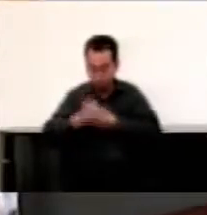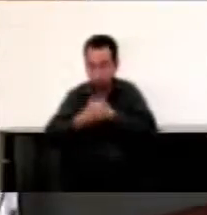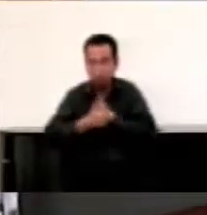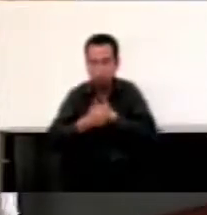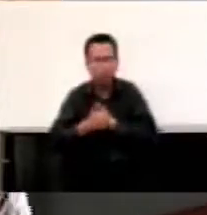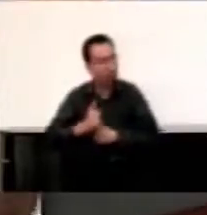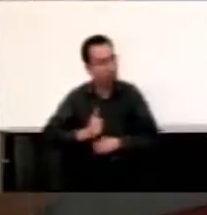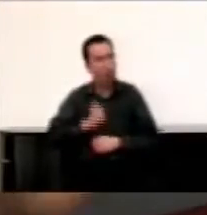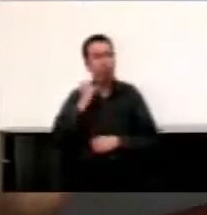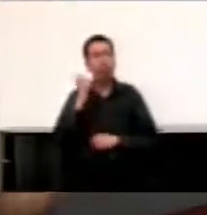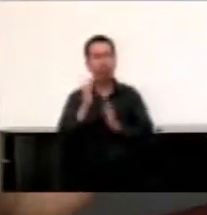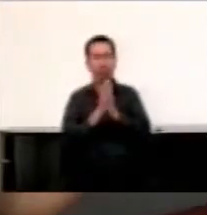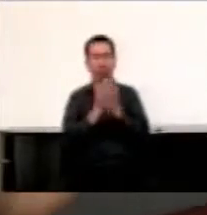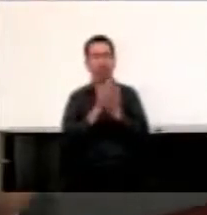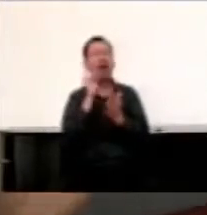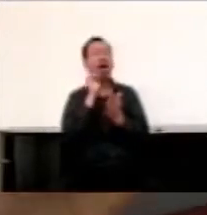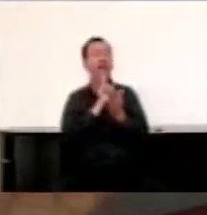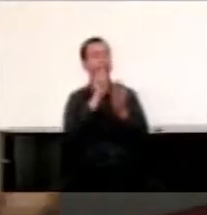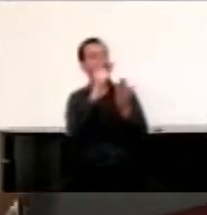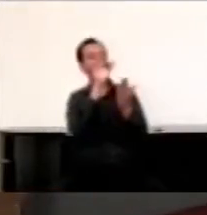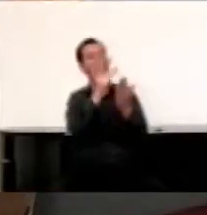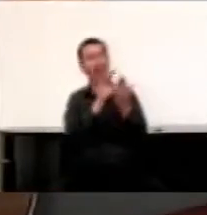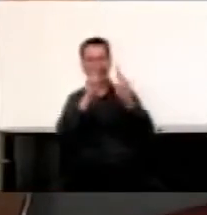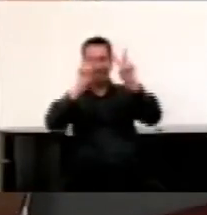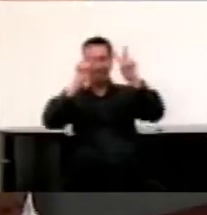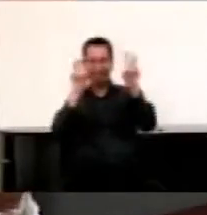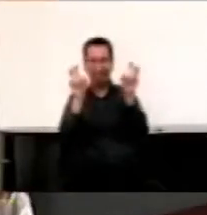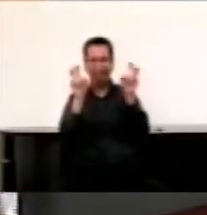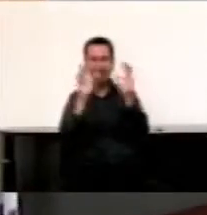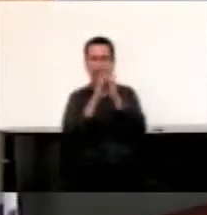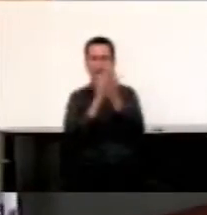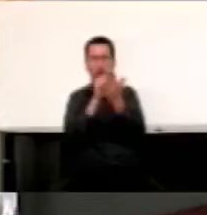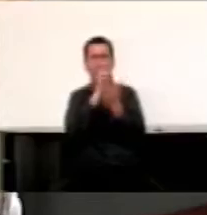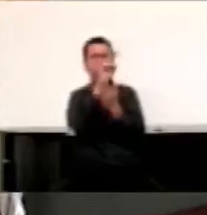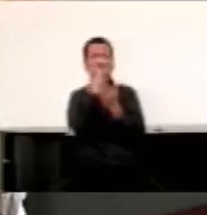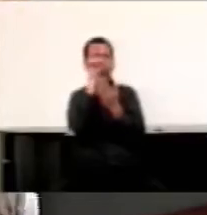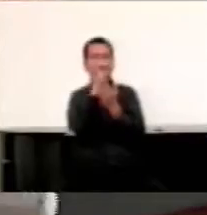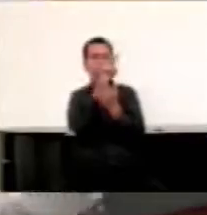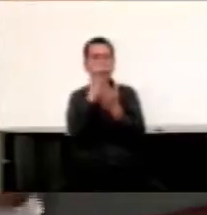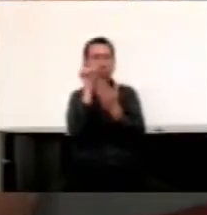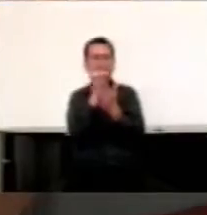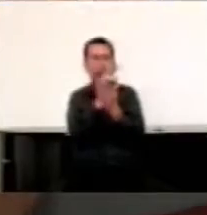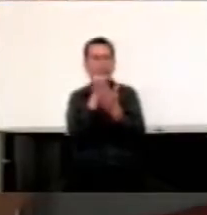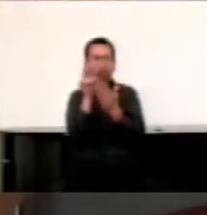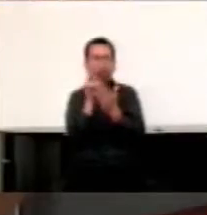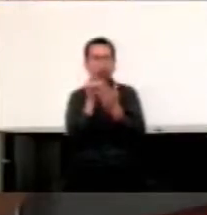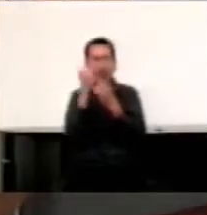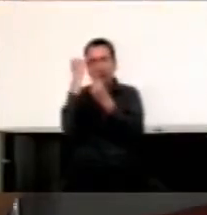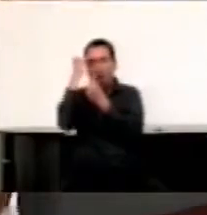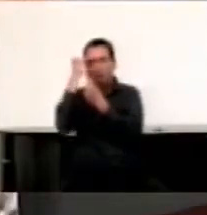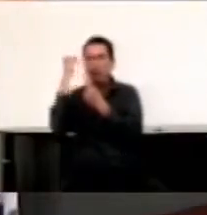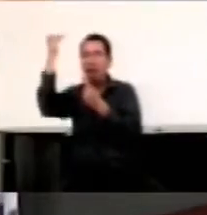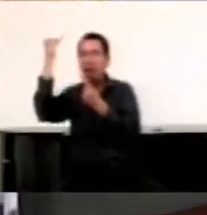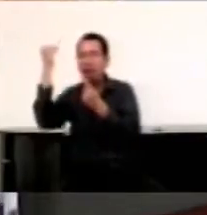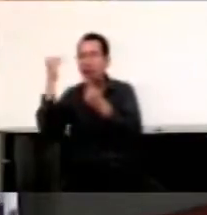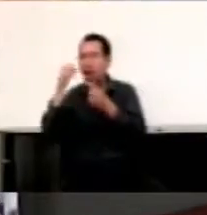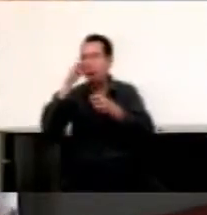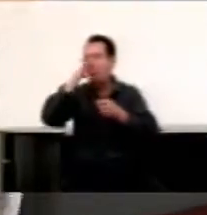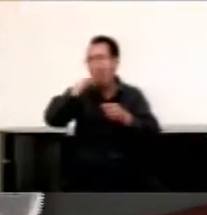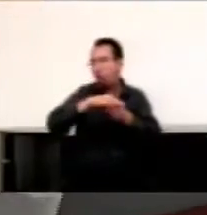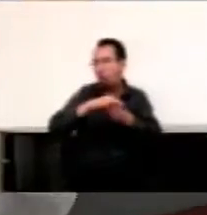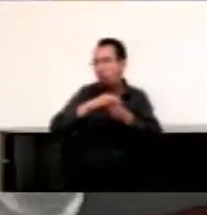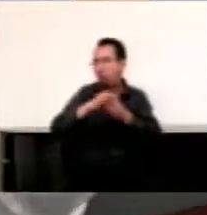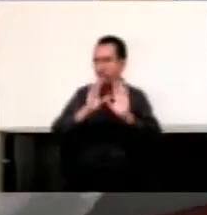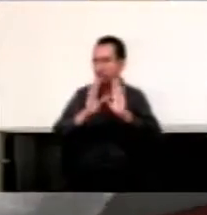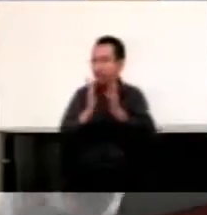incluso el título ya se antoja provocador, ¿no? O sea, los escenarios electoral e ideológico, es decir,